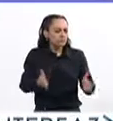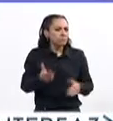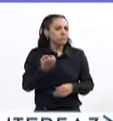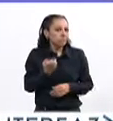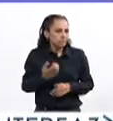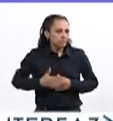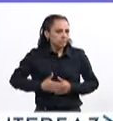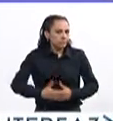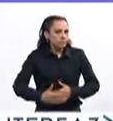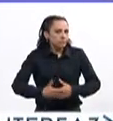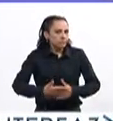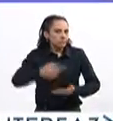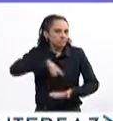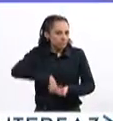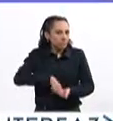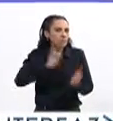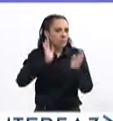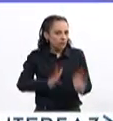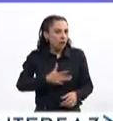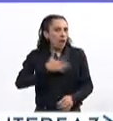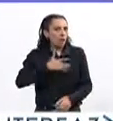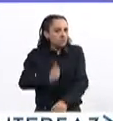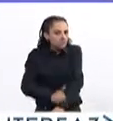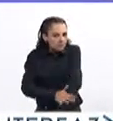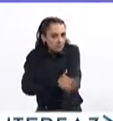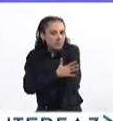sienten, hay emociones ya por parte